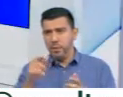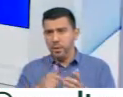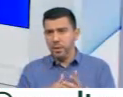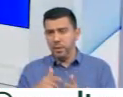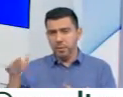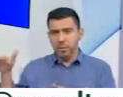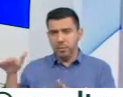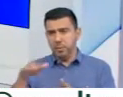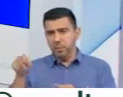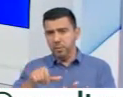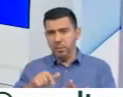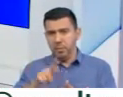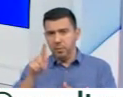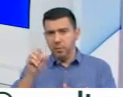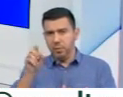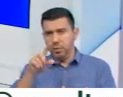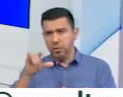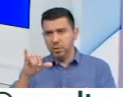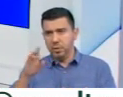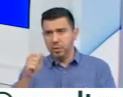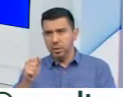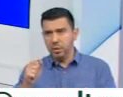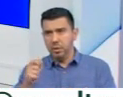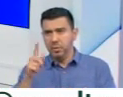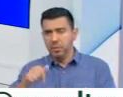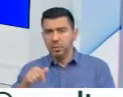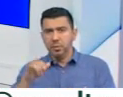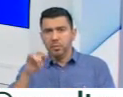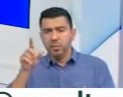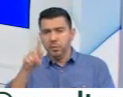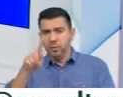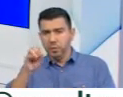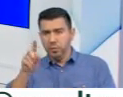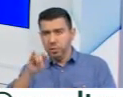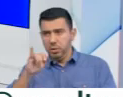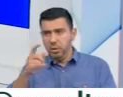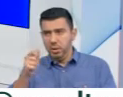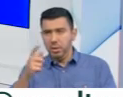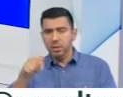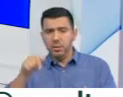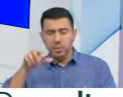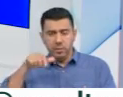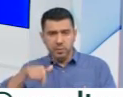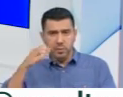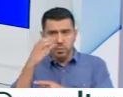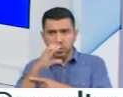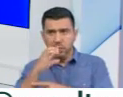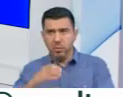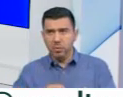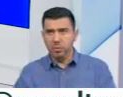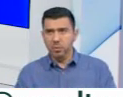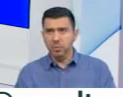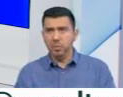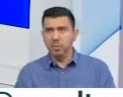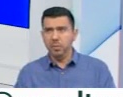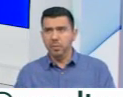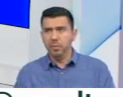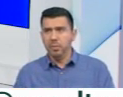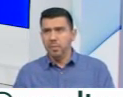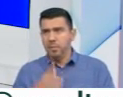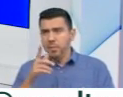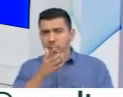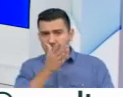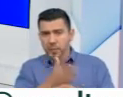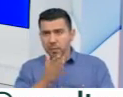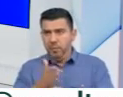del FOSIGA y de la Nación. De estos 54 mil millones de pesos que se tienen presupuestados, se repartirían 12